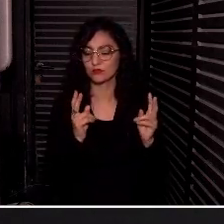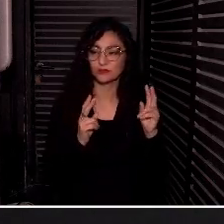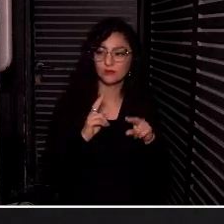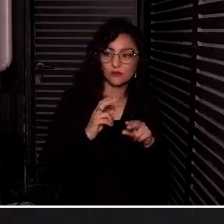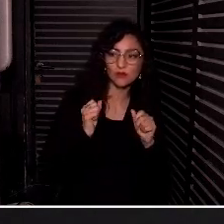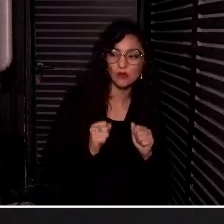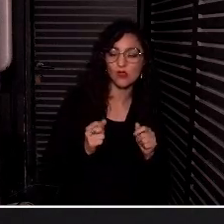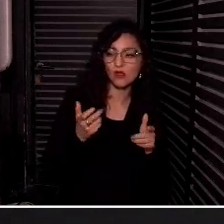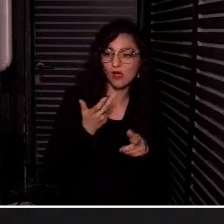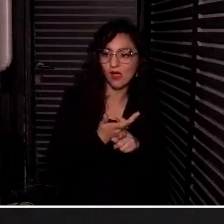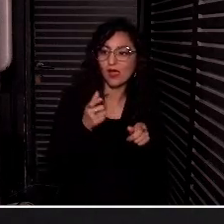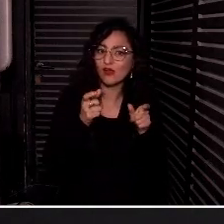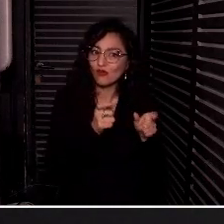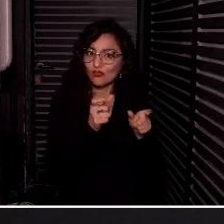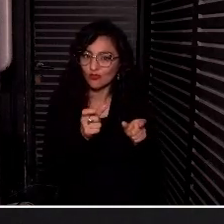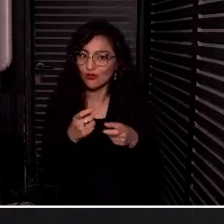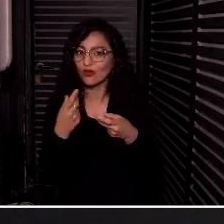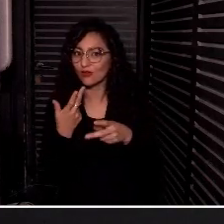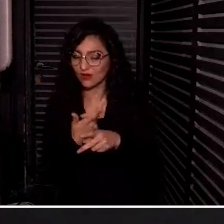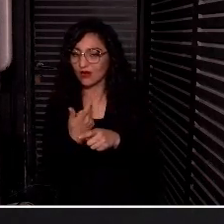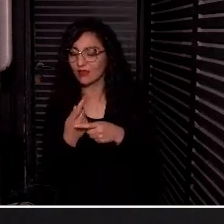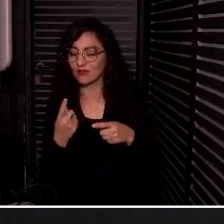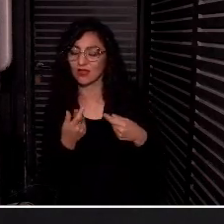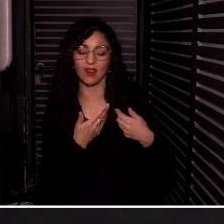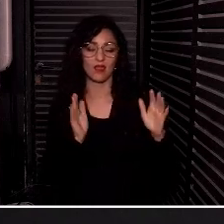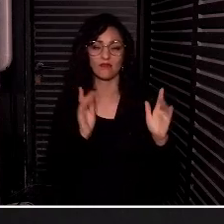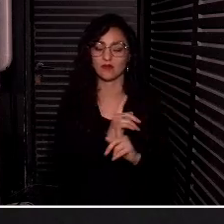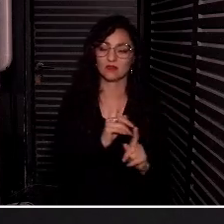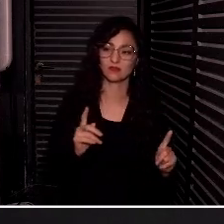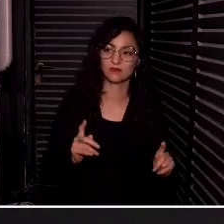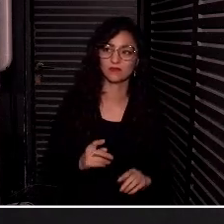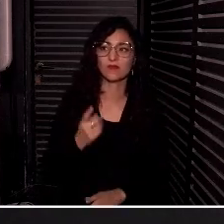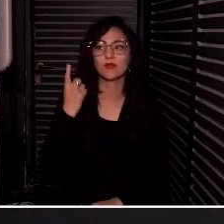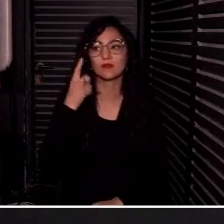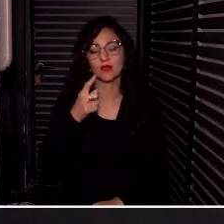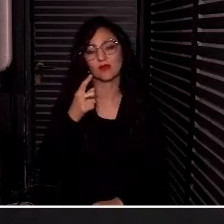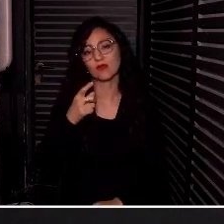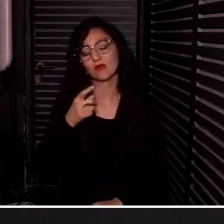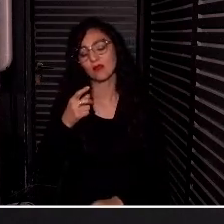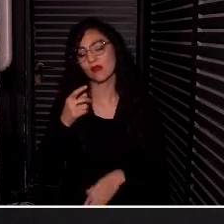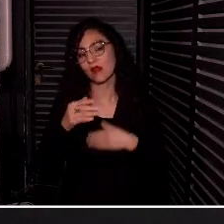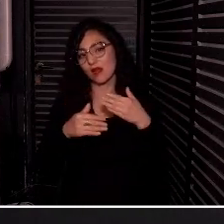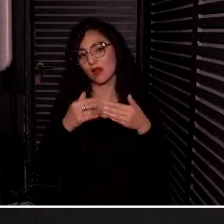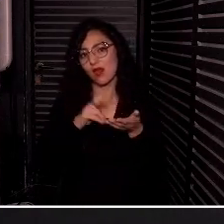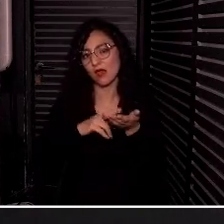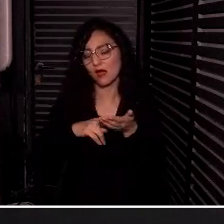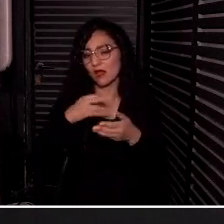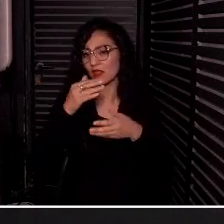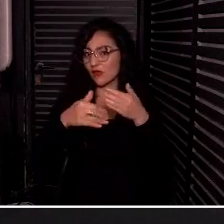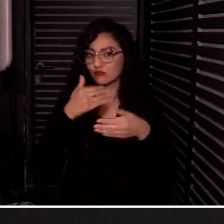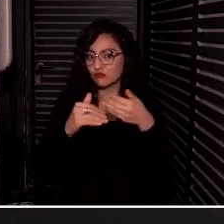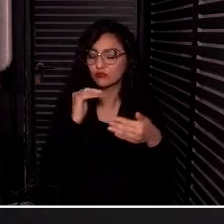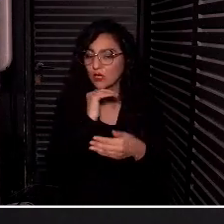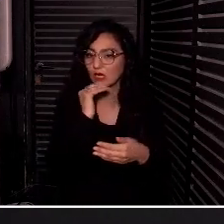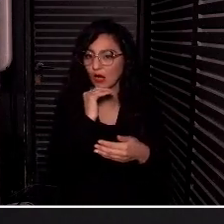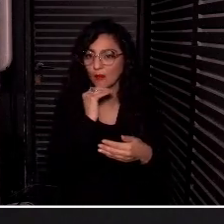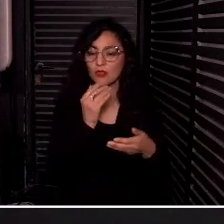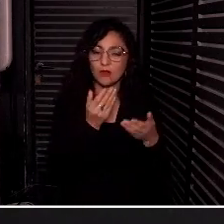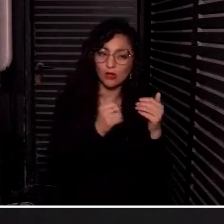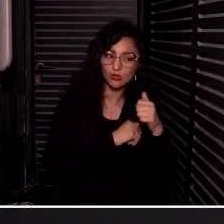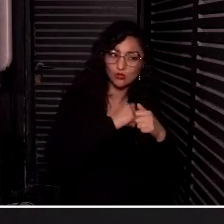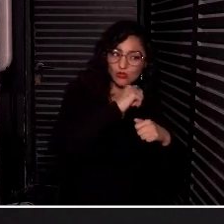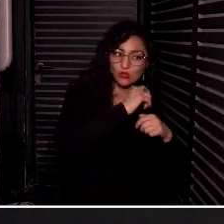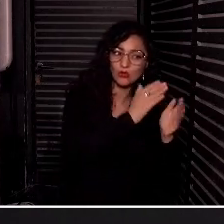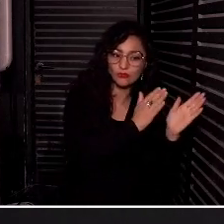controlan líneas editoriales etcétera etcétera eh pero pero la realidad sucede bastante más rápido y la estructura alguien en la mañana también decían